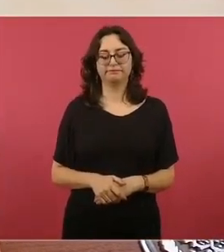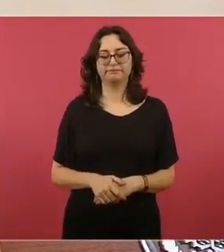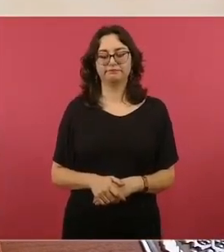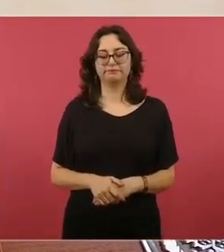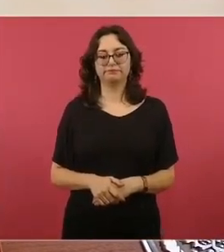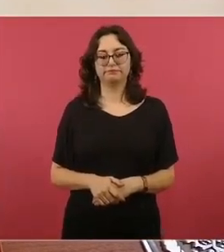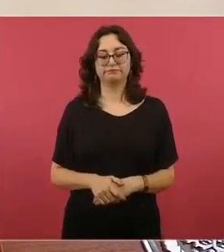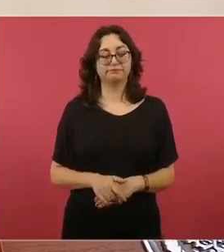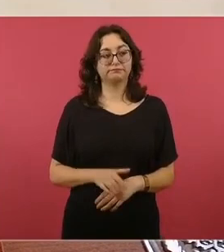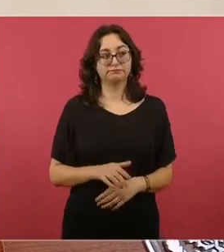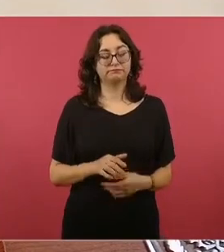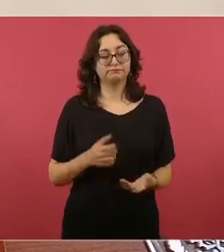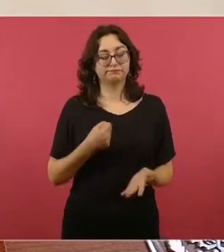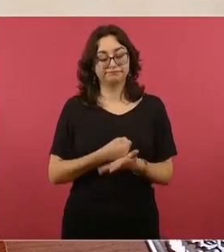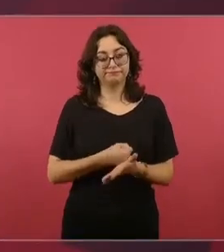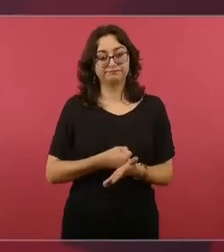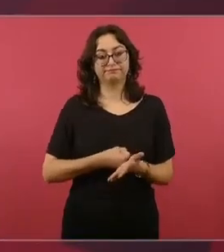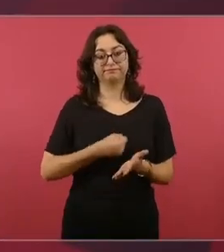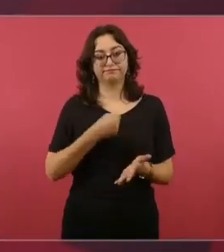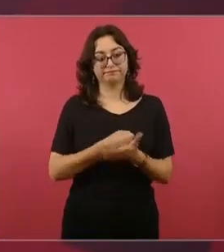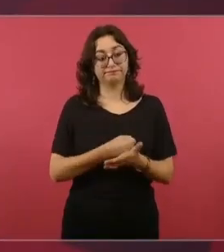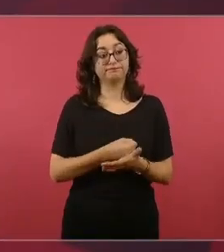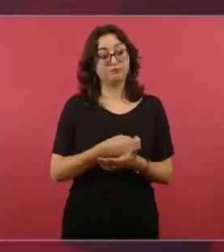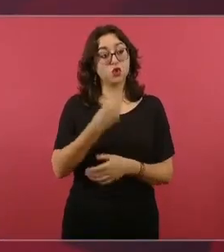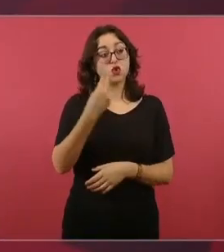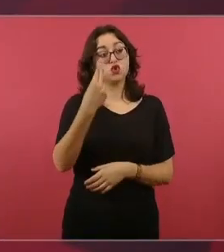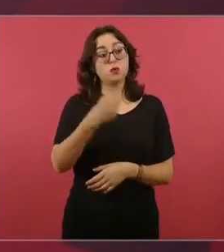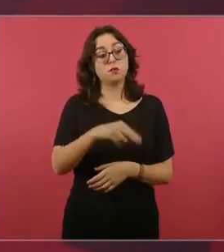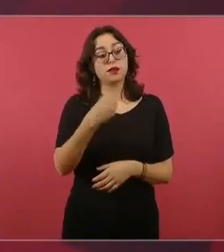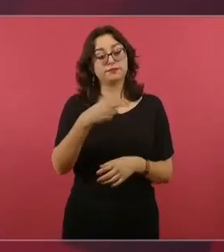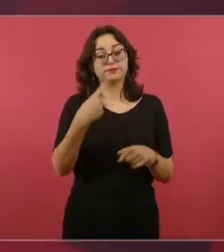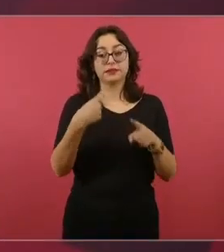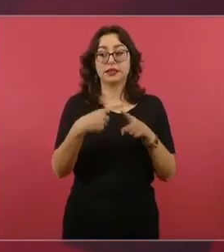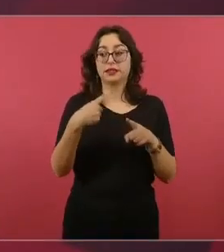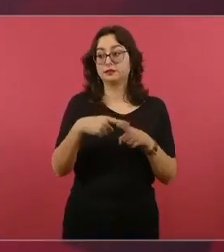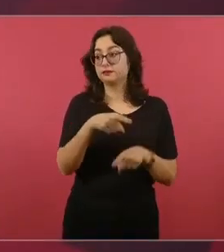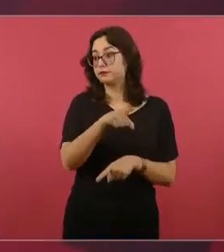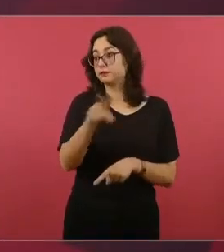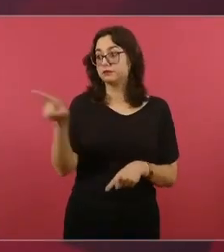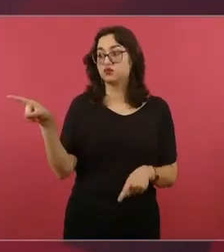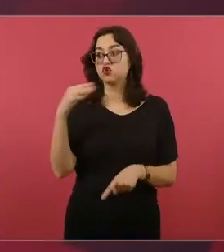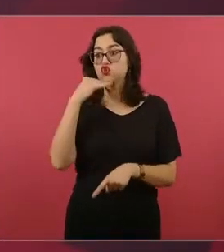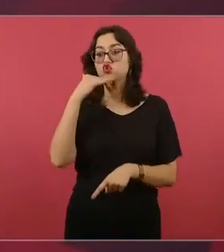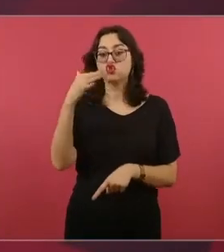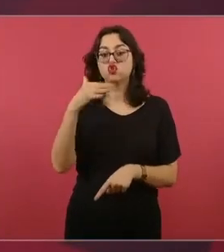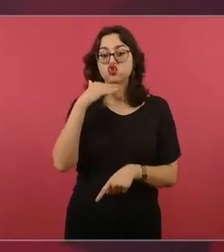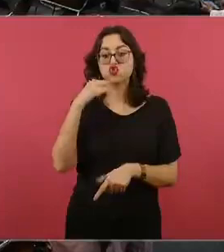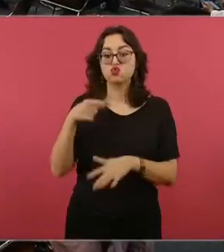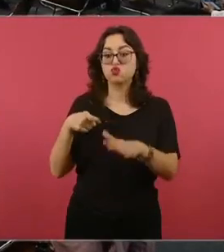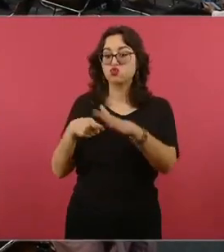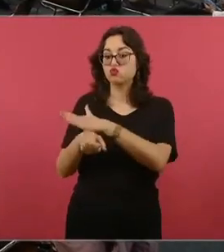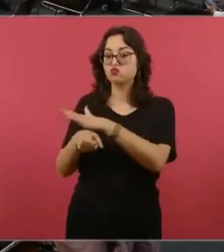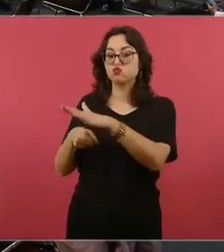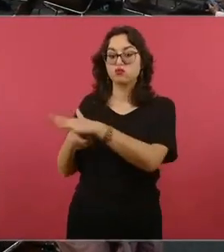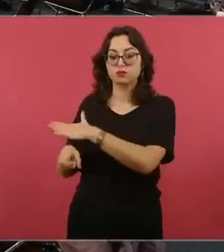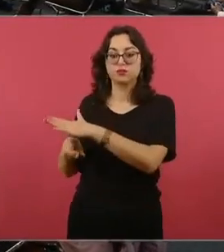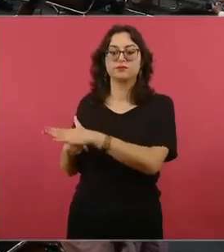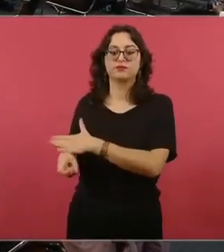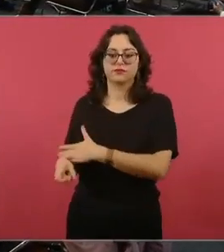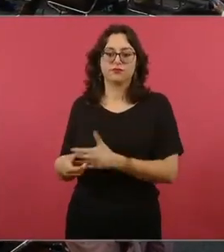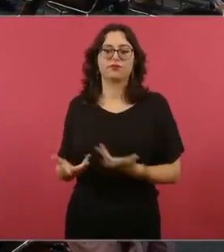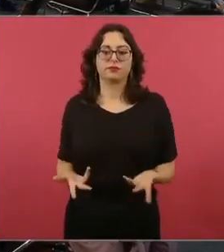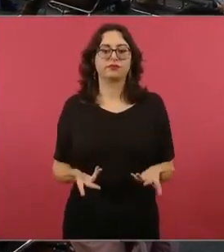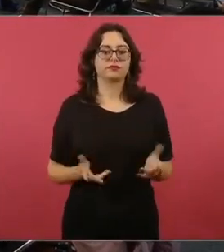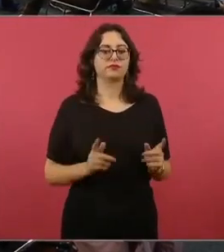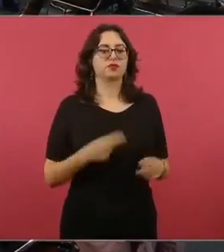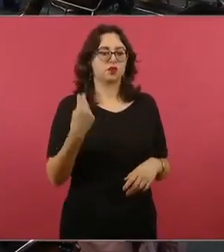y tuvieron que dar a conocer los nombres y se procedió y también